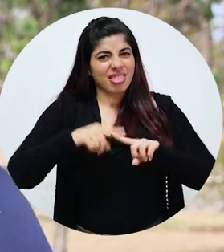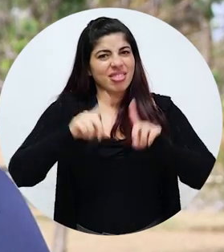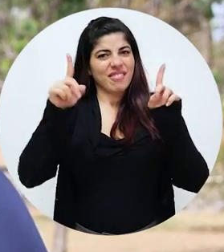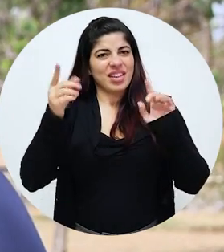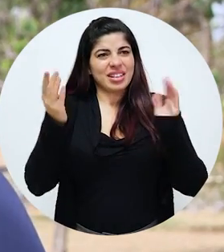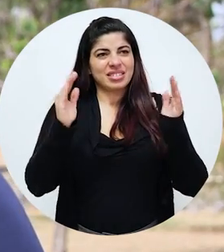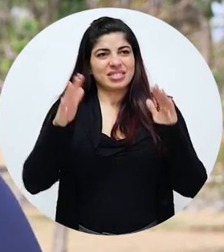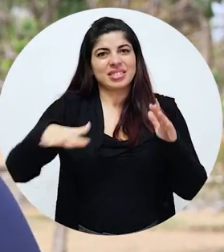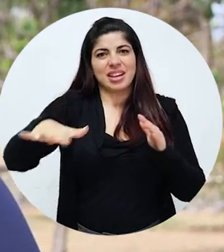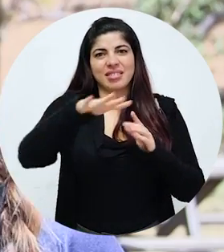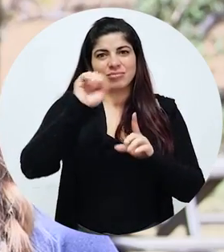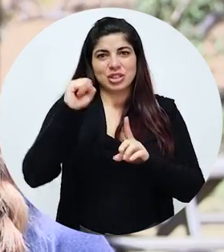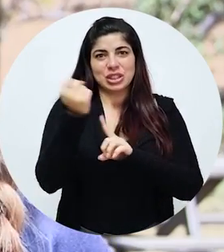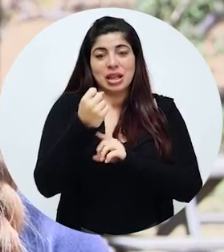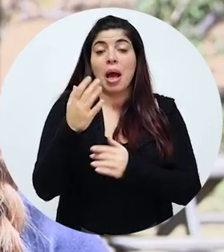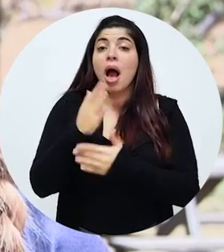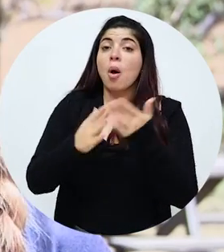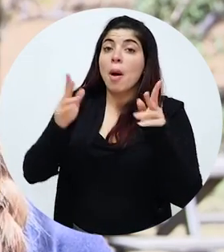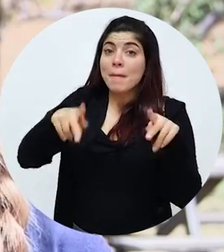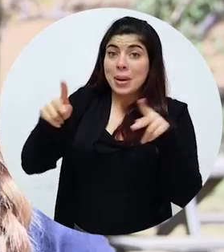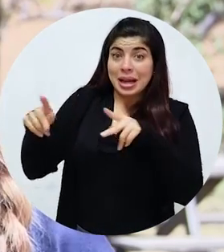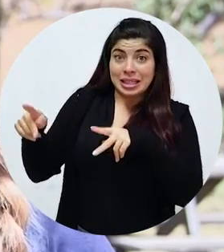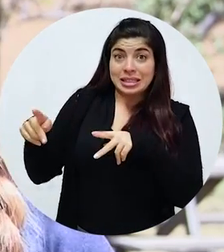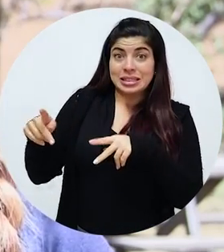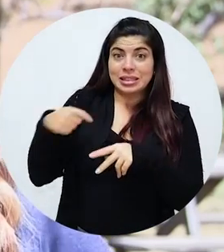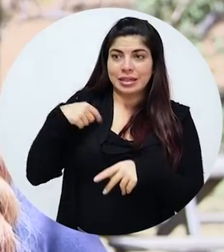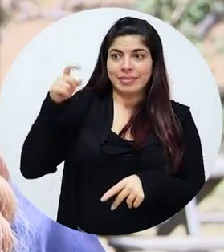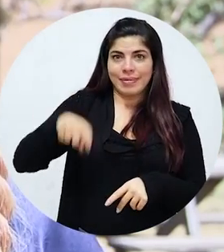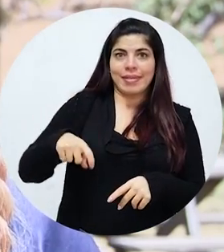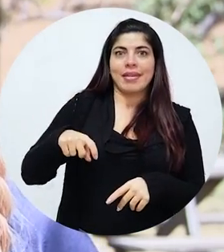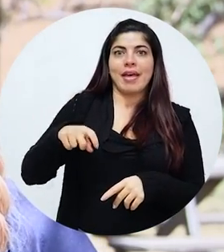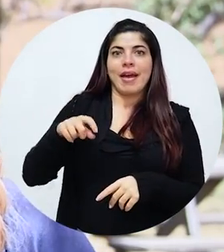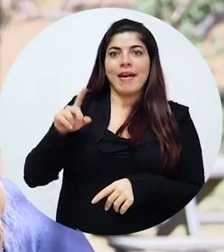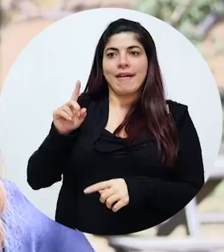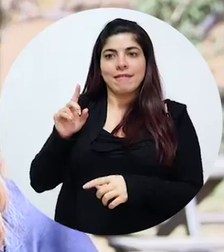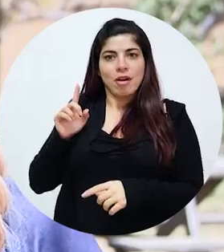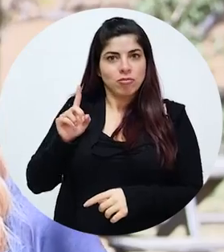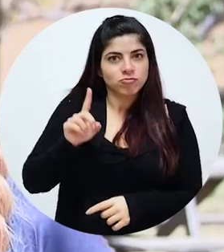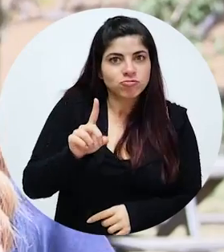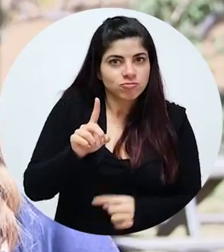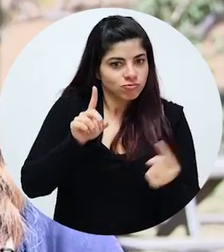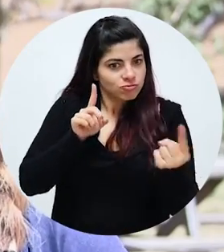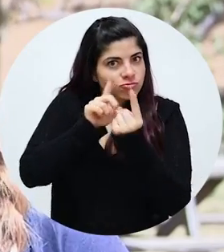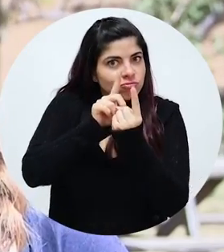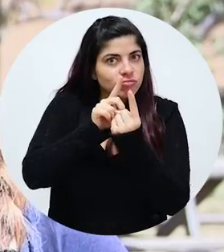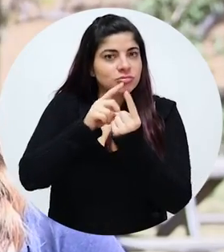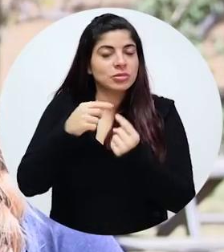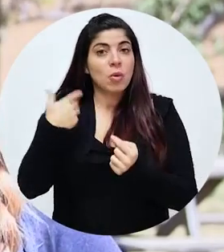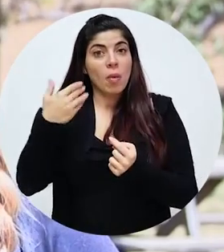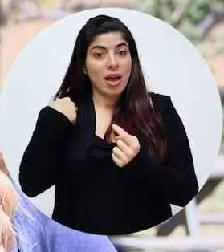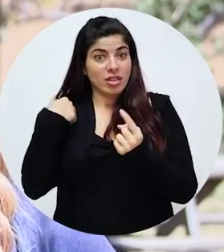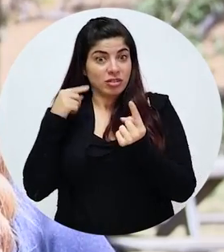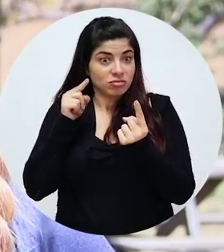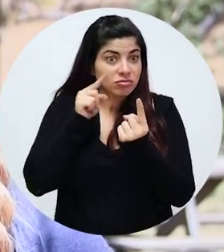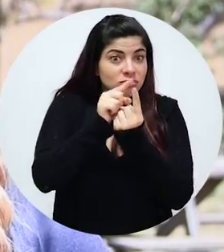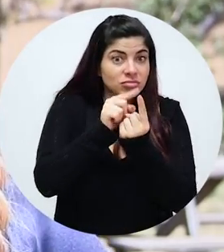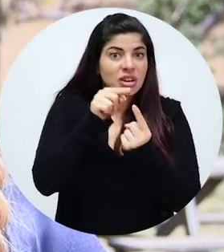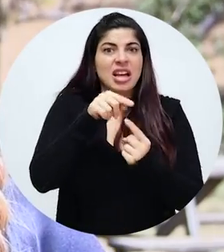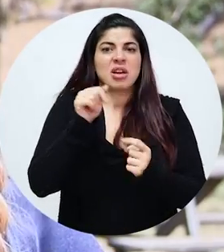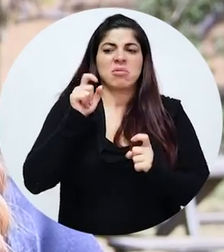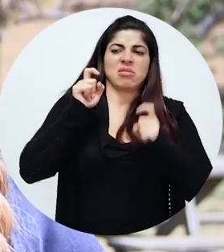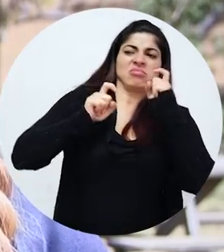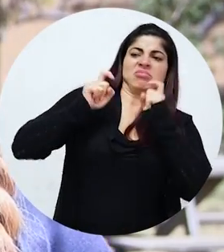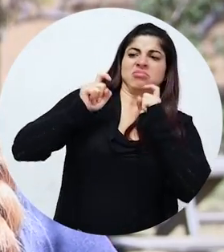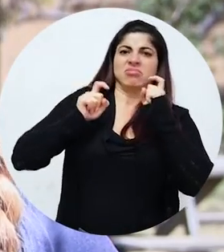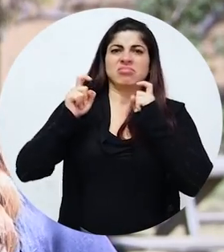diferencia ahí entre la sociedad. Hay personas que uno tiene que abordar y va y las aborda y ellos como que le